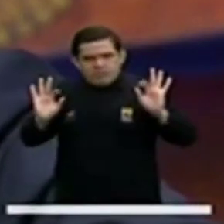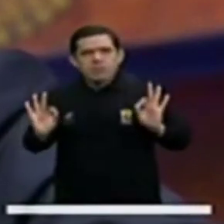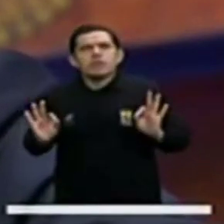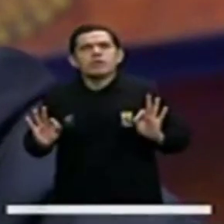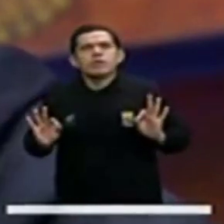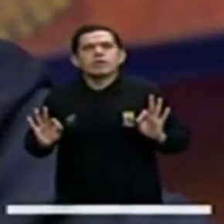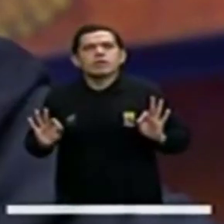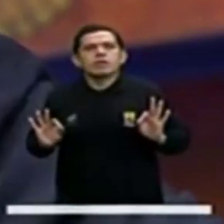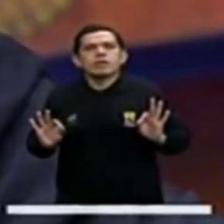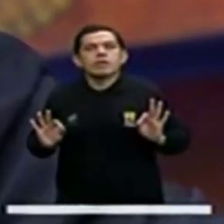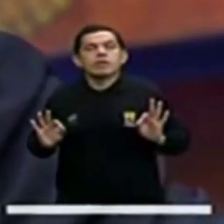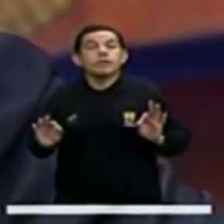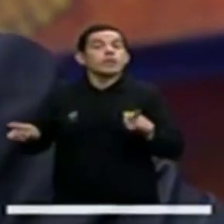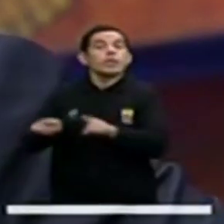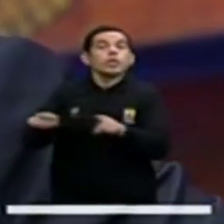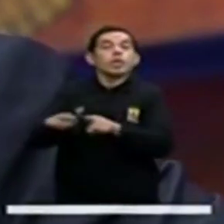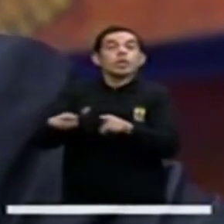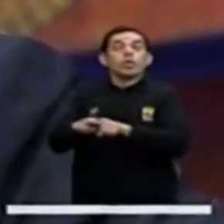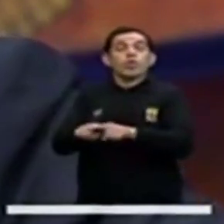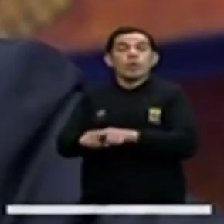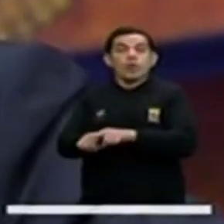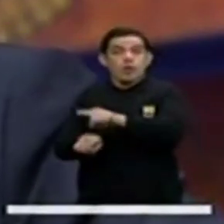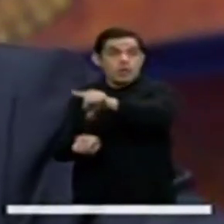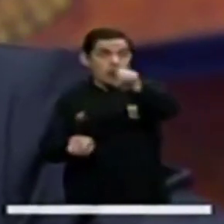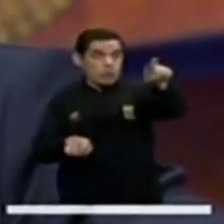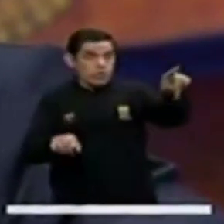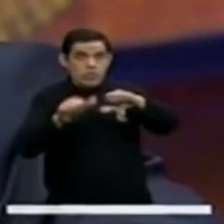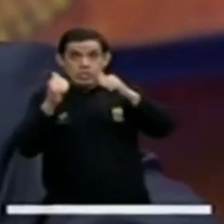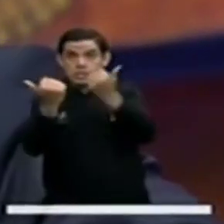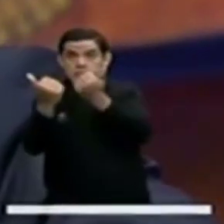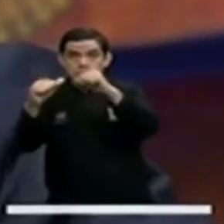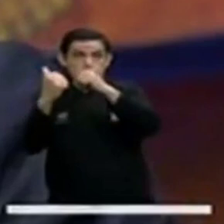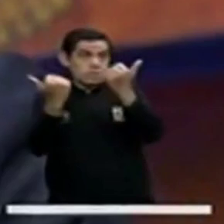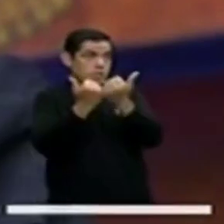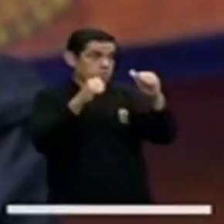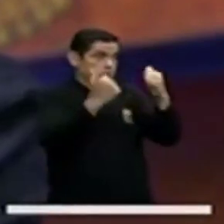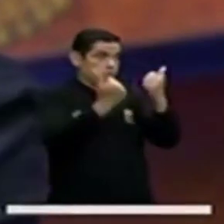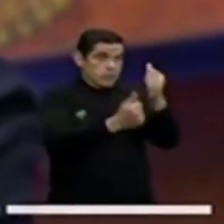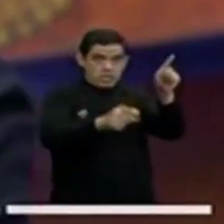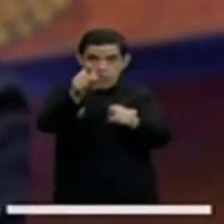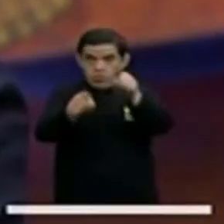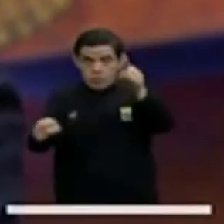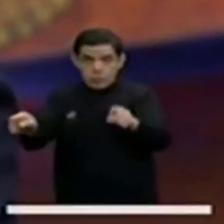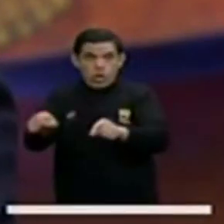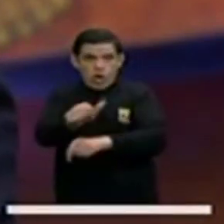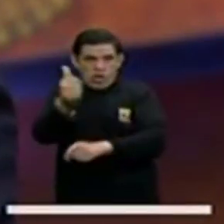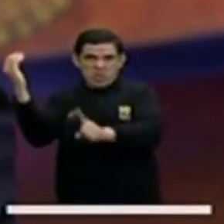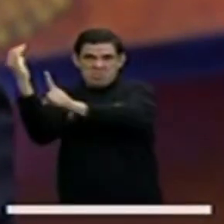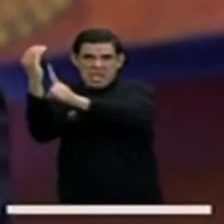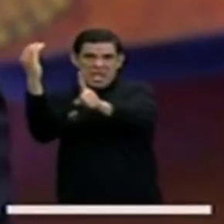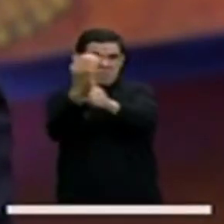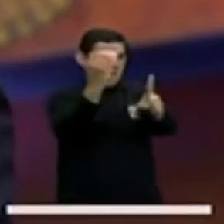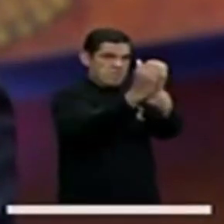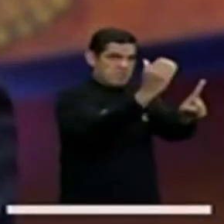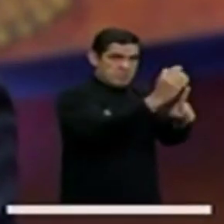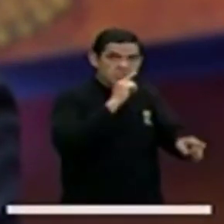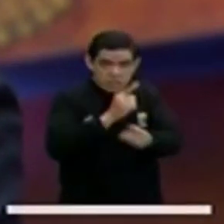Y lo mismo hicieron con muchos de los legisladores que están aquí sentados en esta Cámara,